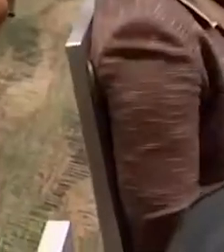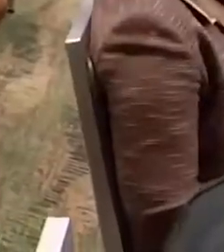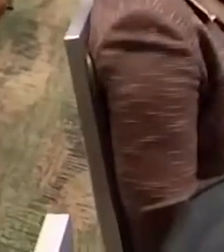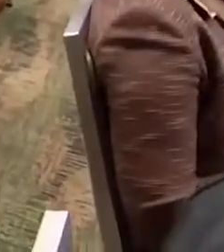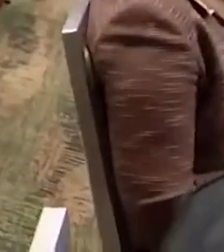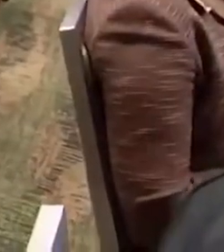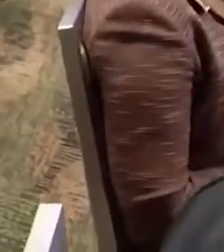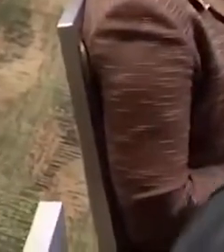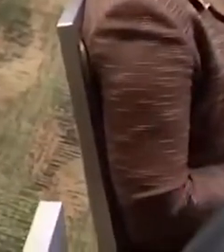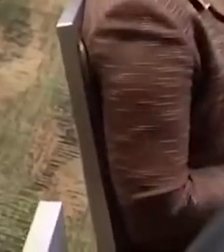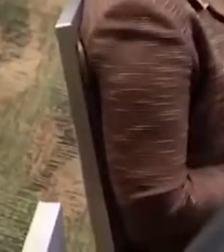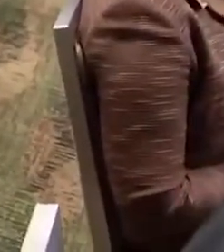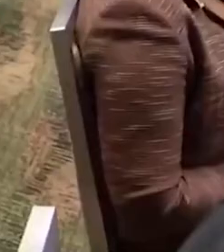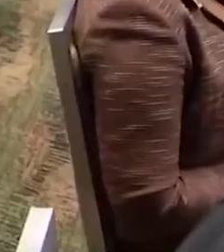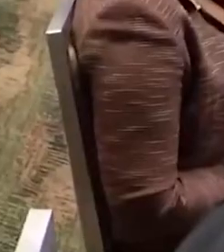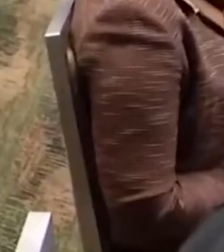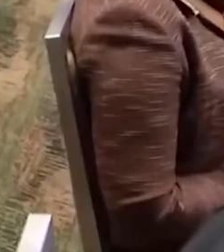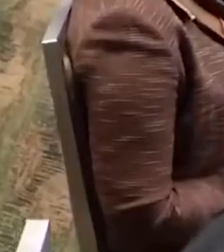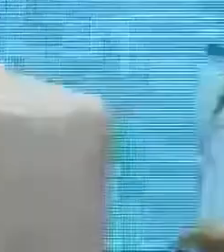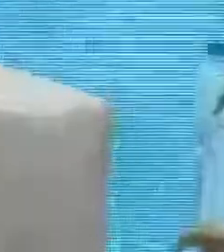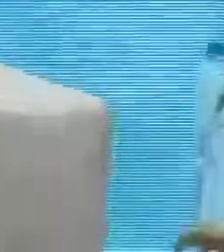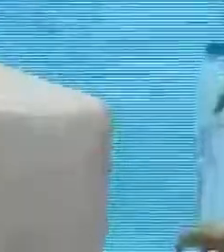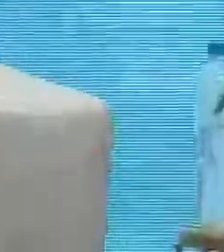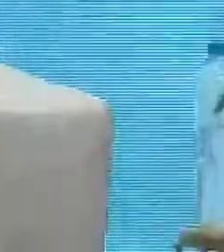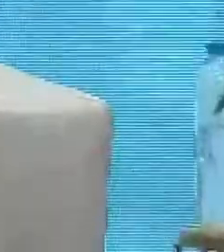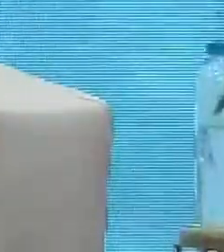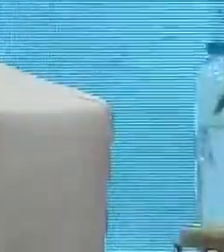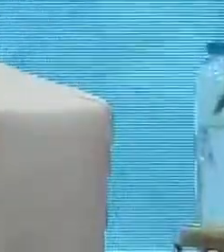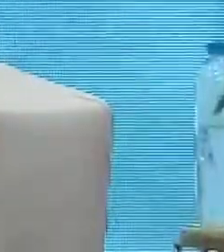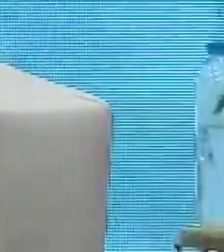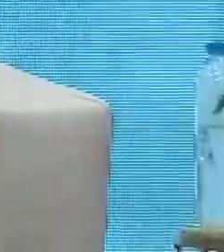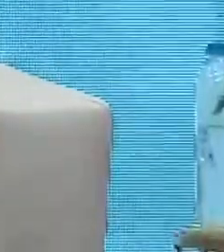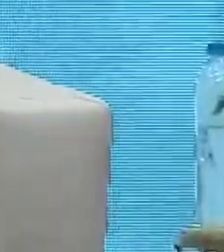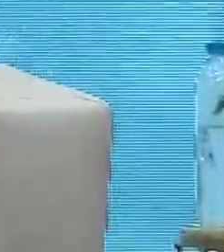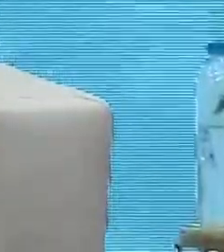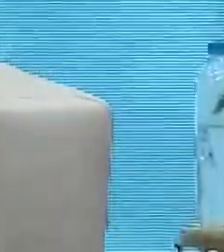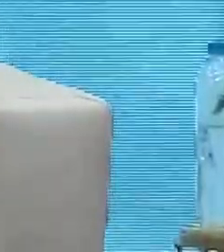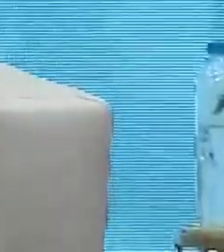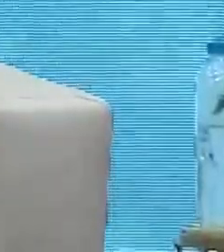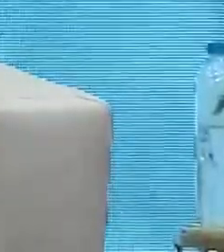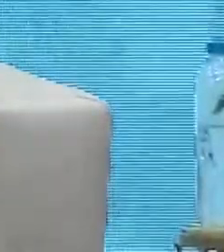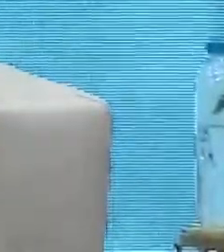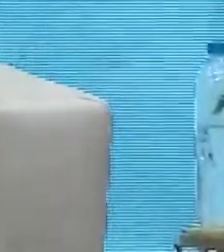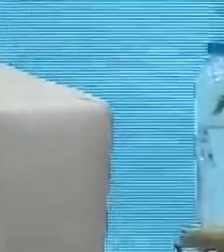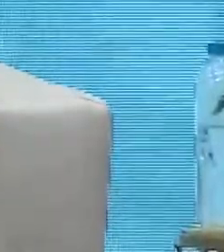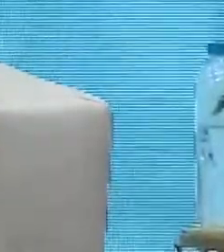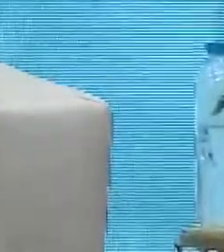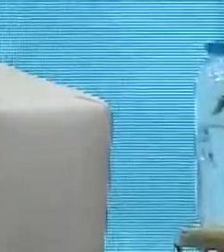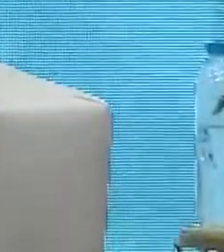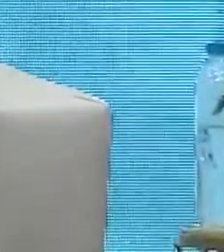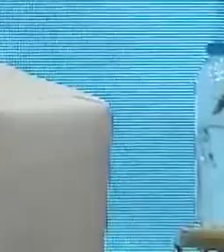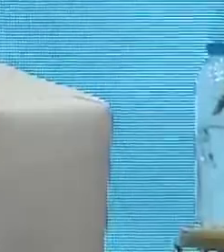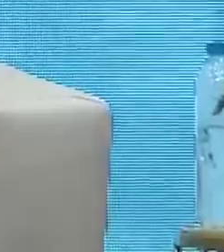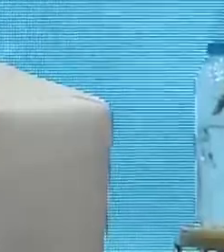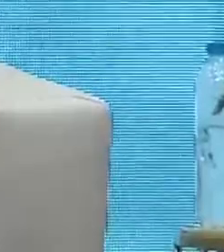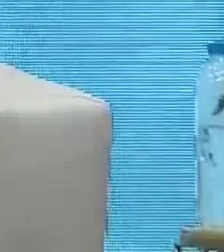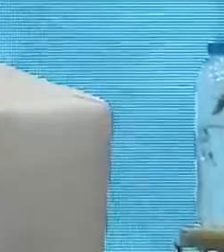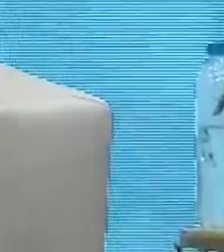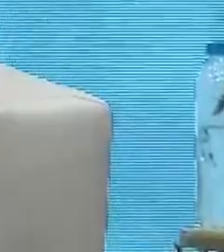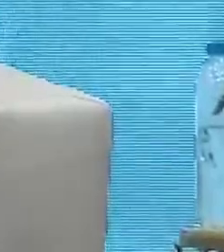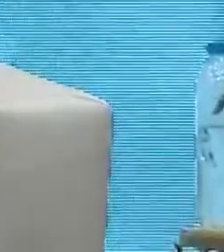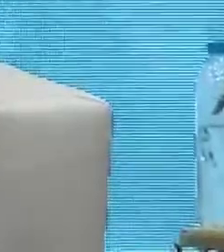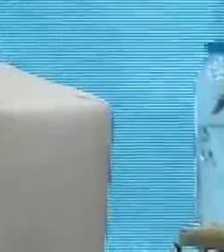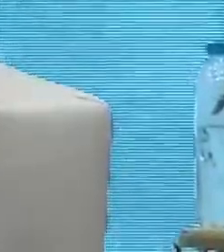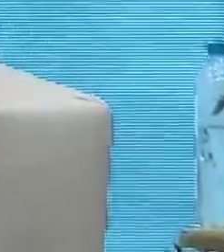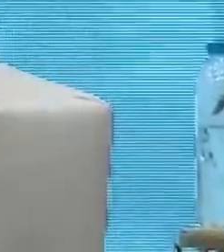Antes de pasar a la parte de las preguntas del público, me hacen una pregunta por redes sociales que la puede responder cualquiera de